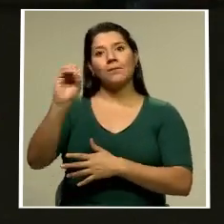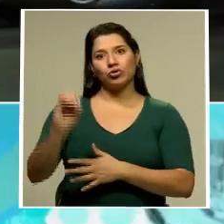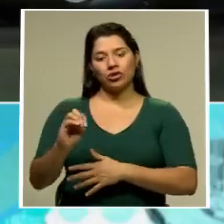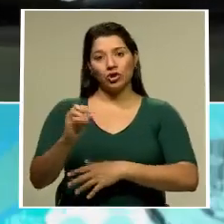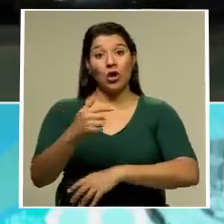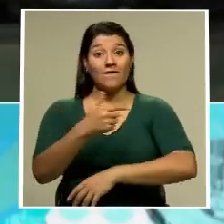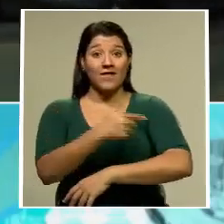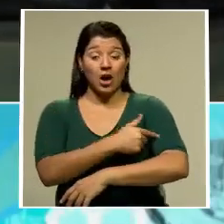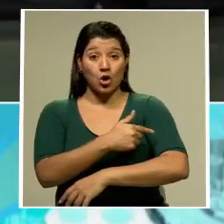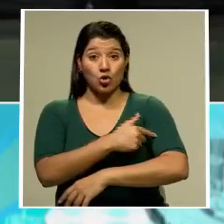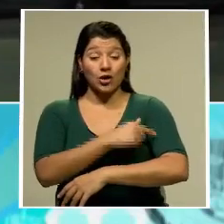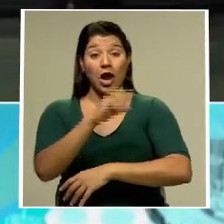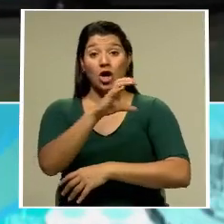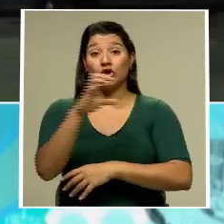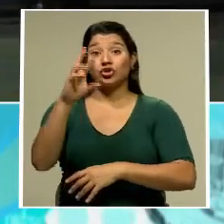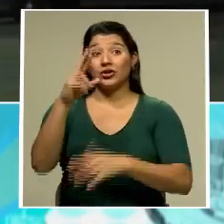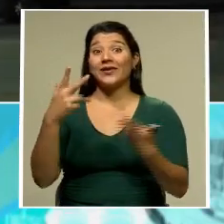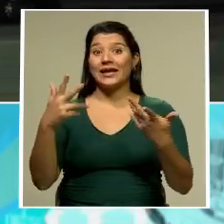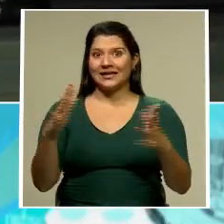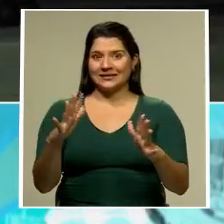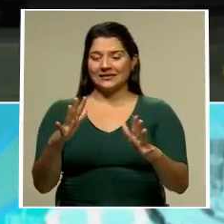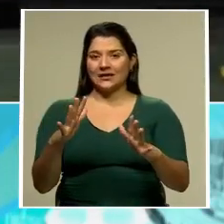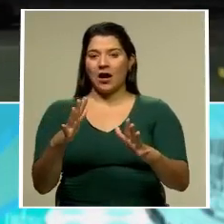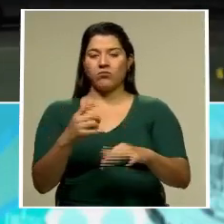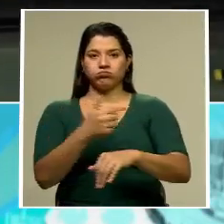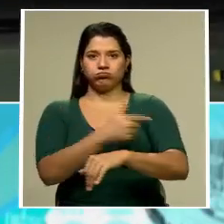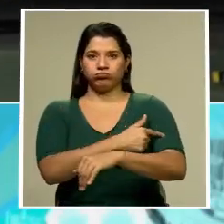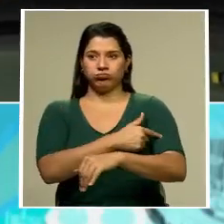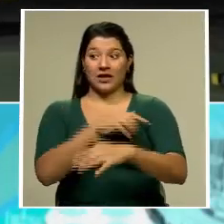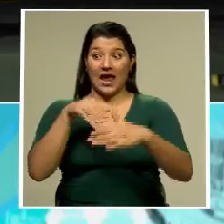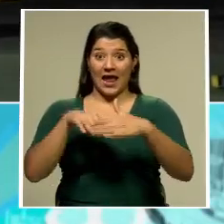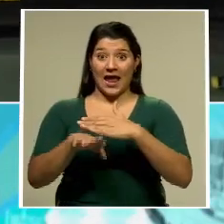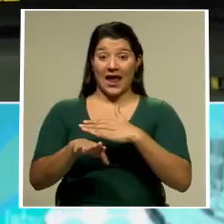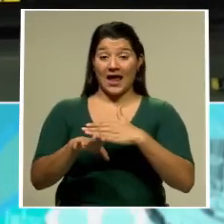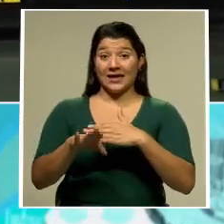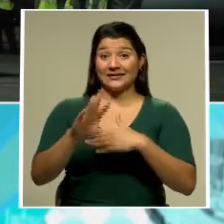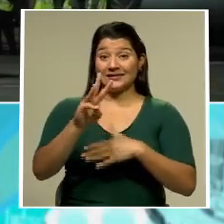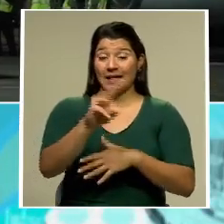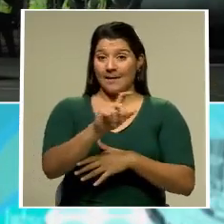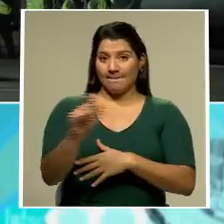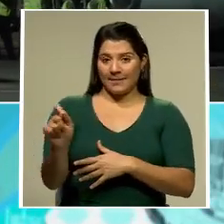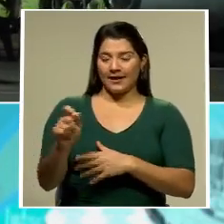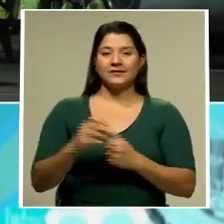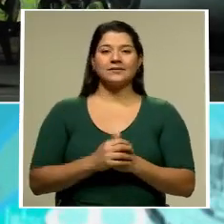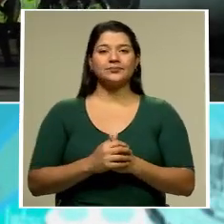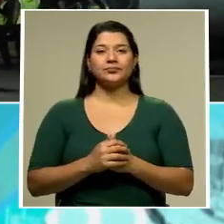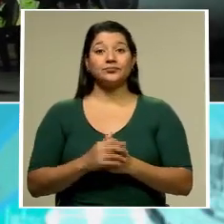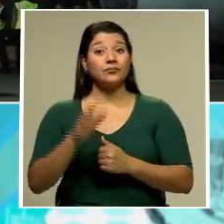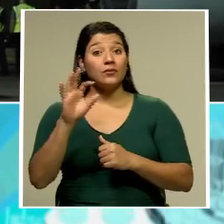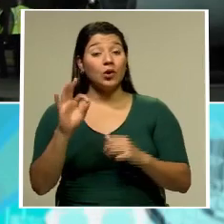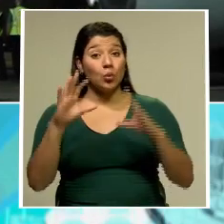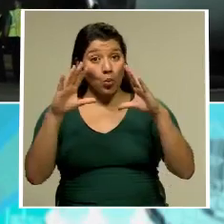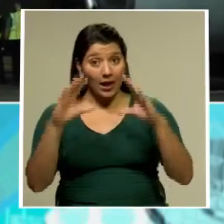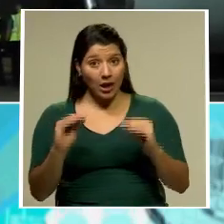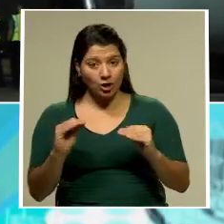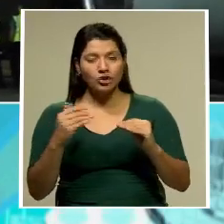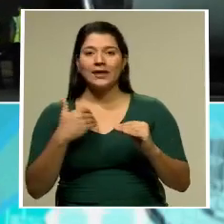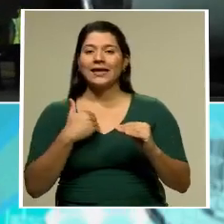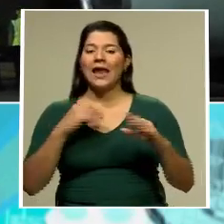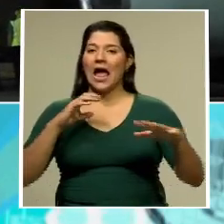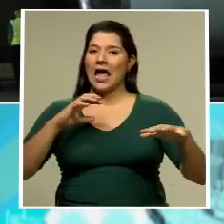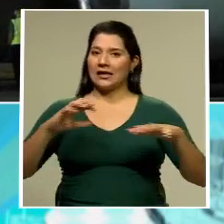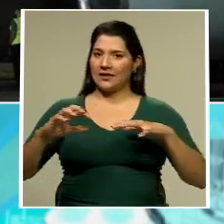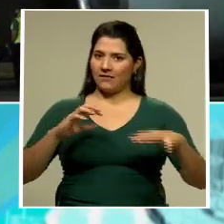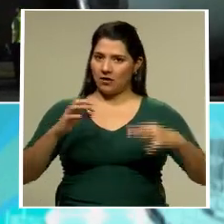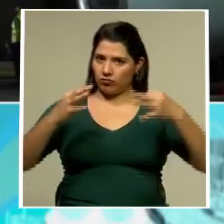vacunas que Costa Rica ha aplicado en el plazo de estos primeros 6 meses. A las 9 de la noche habrá un acto